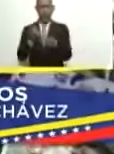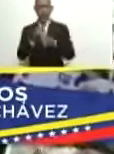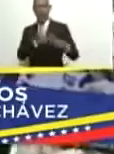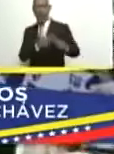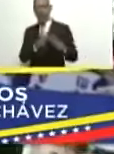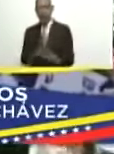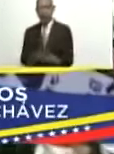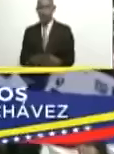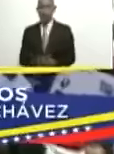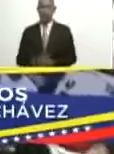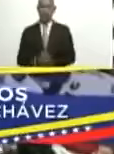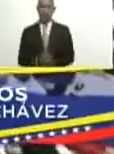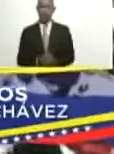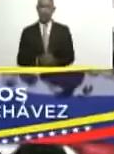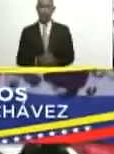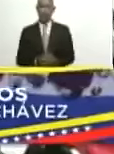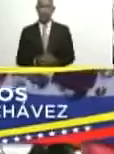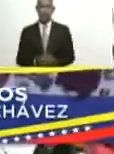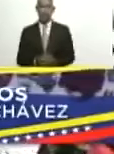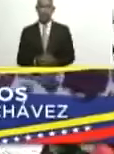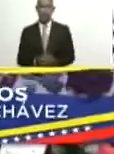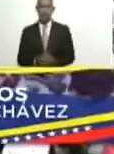voluntario.